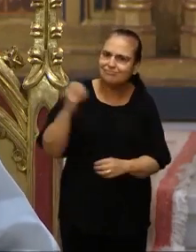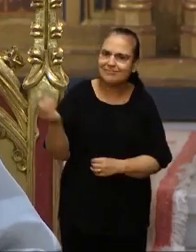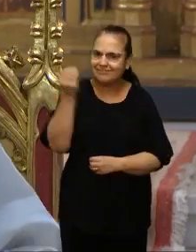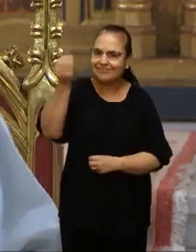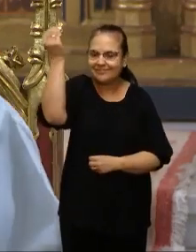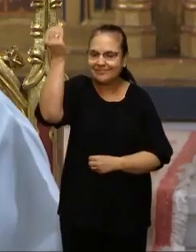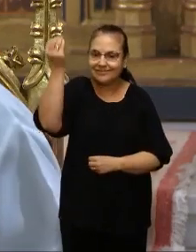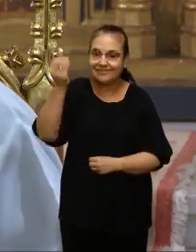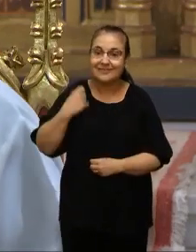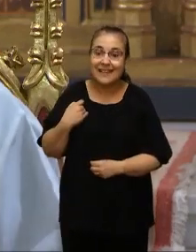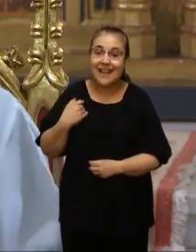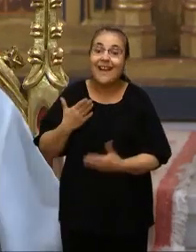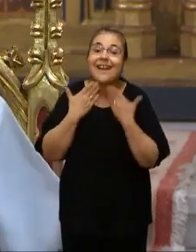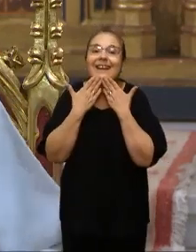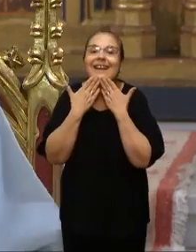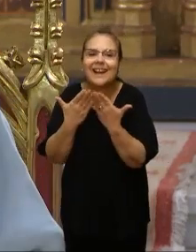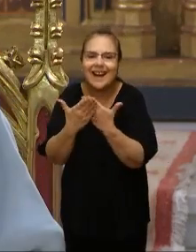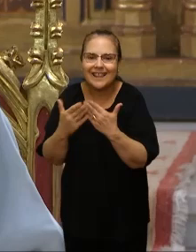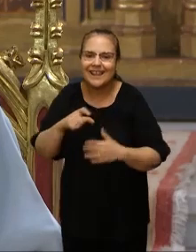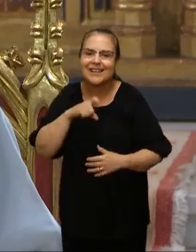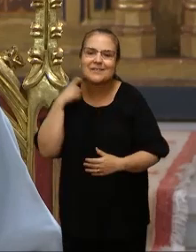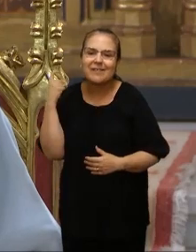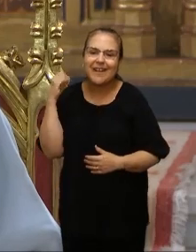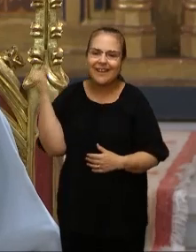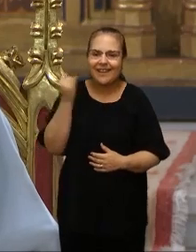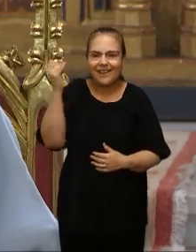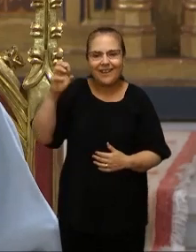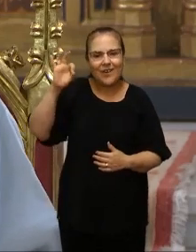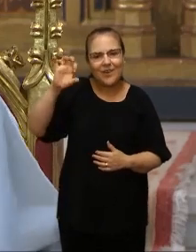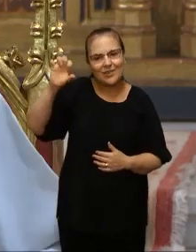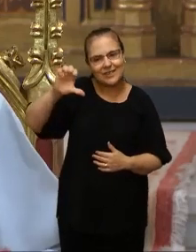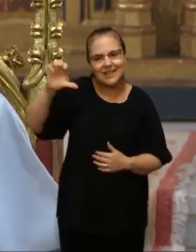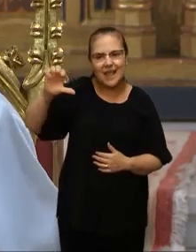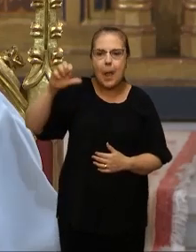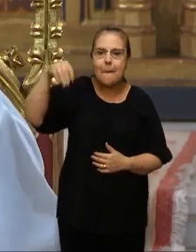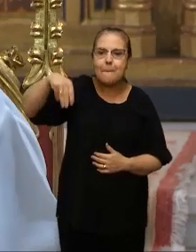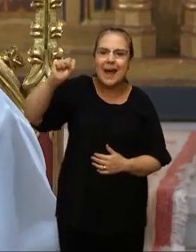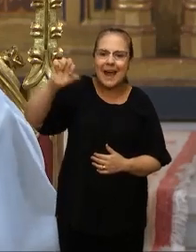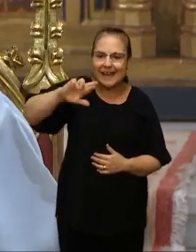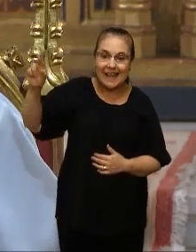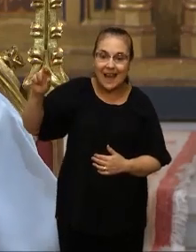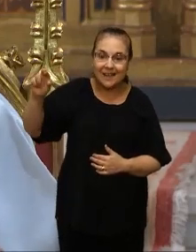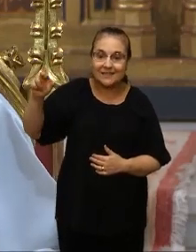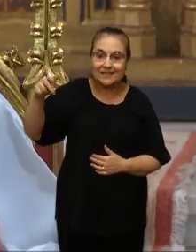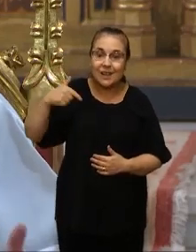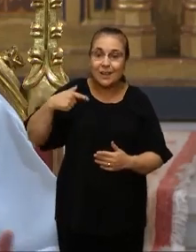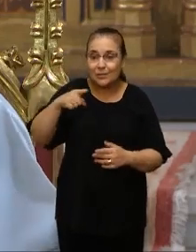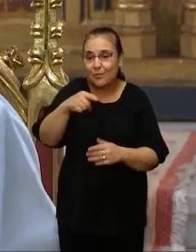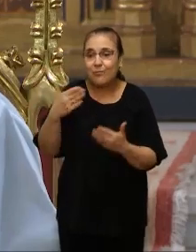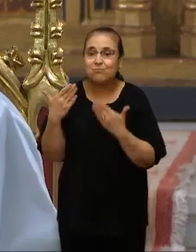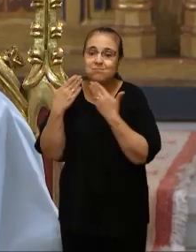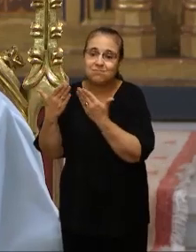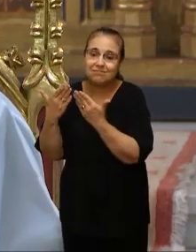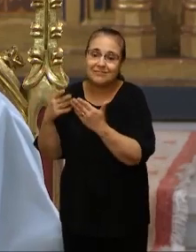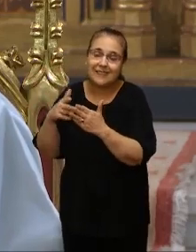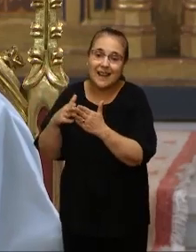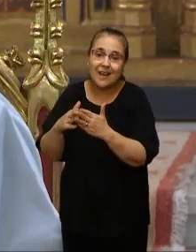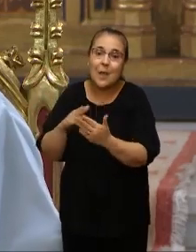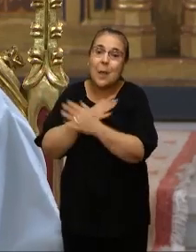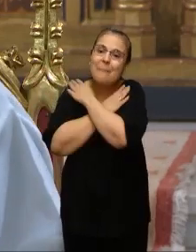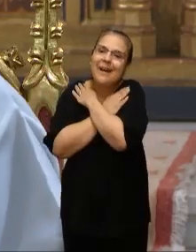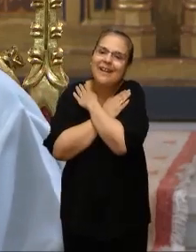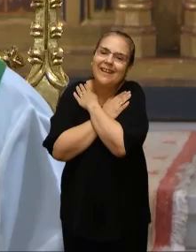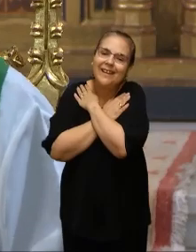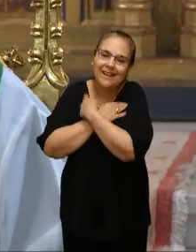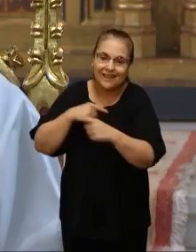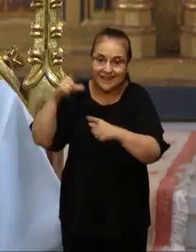Y agradeciendo al padre José María, hermano, amigo y compañero, pues yo creo, si me permites, que como María es la estrella de la